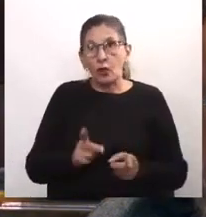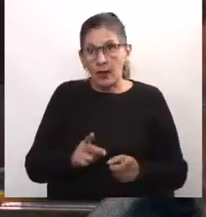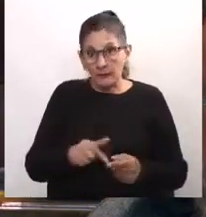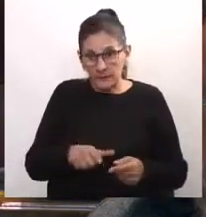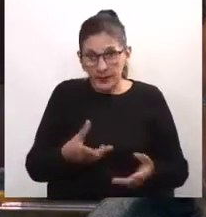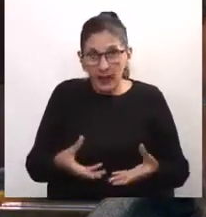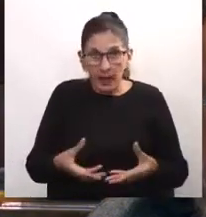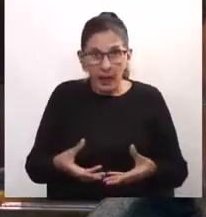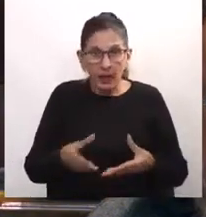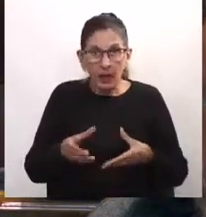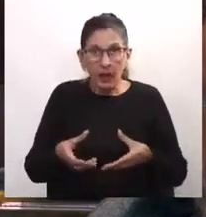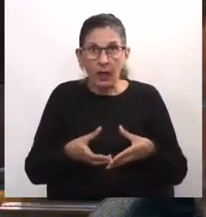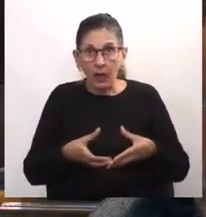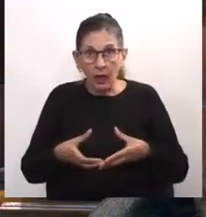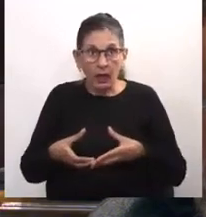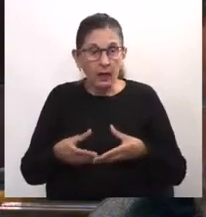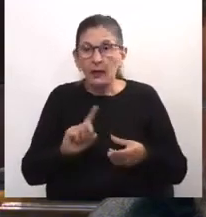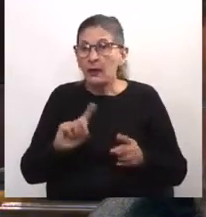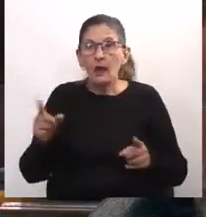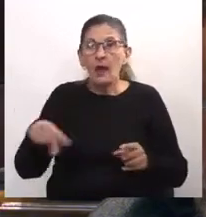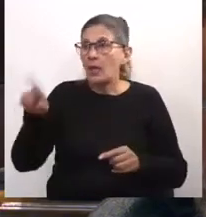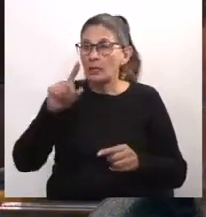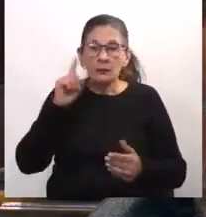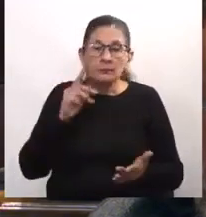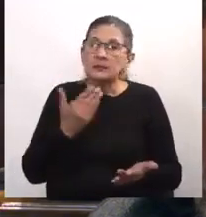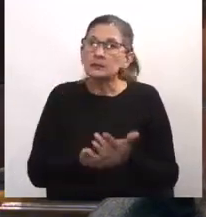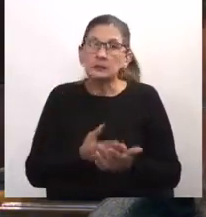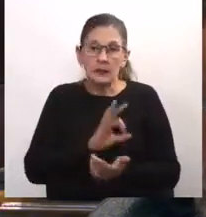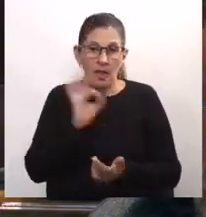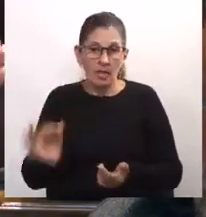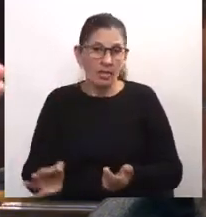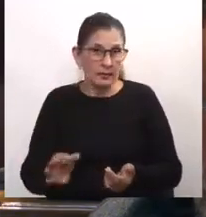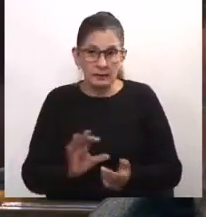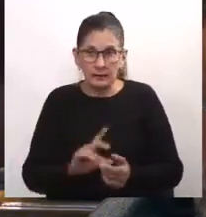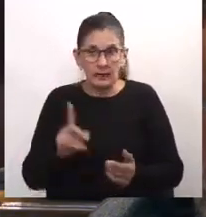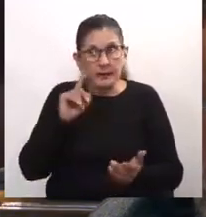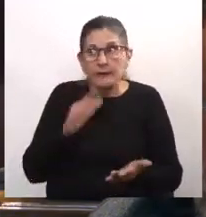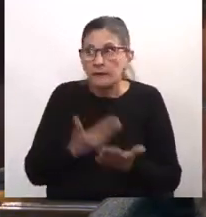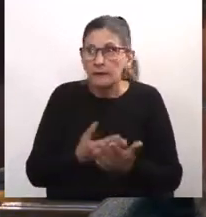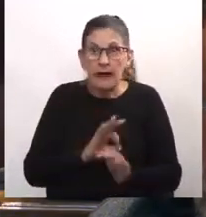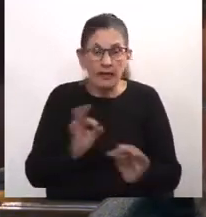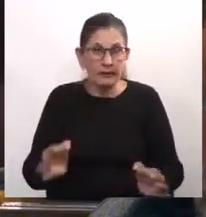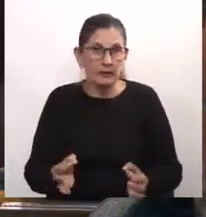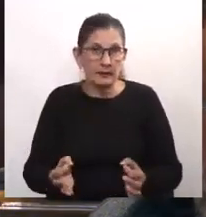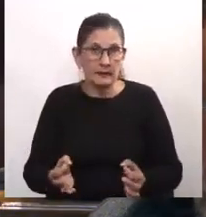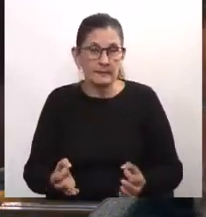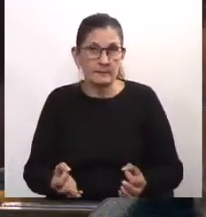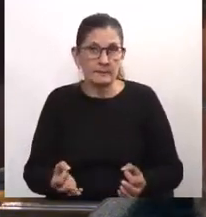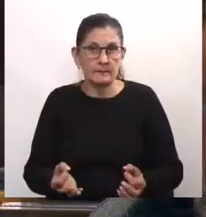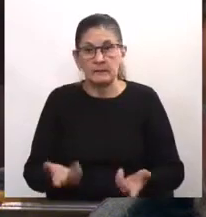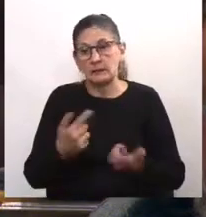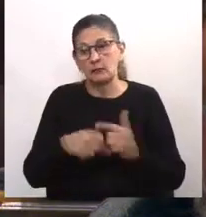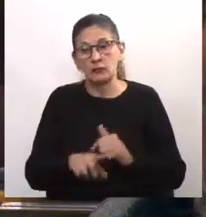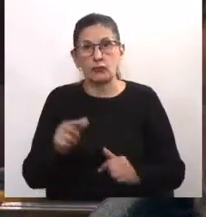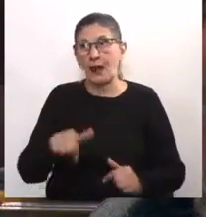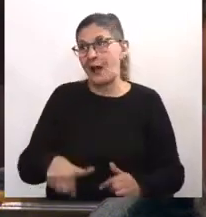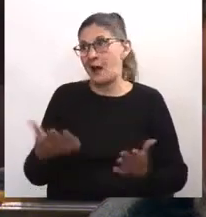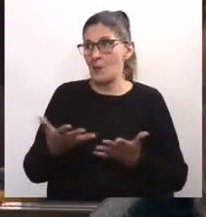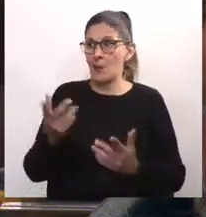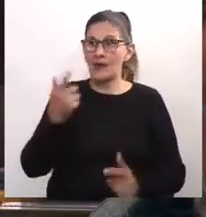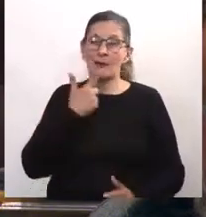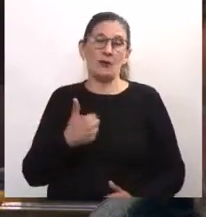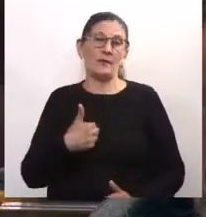vuelta. Nadie presentó todo lo que se dice que no se presentó, nadie lo presentó. Entonces no vengan a pedir